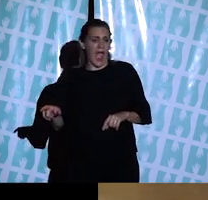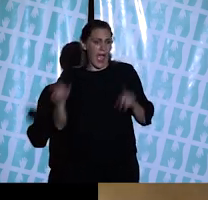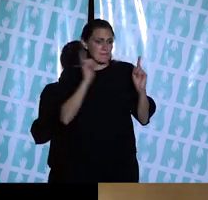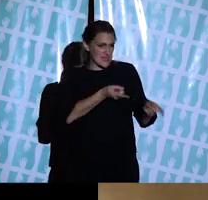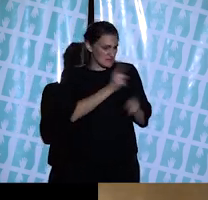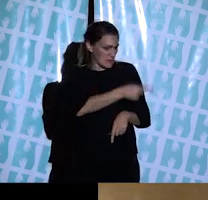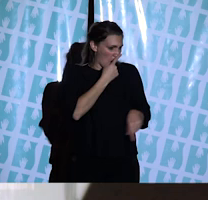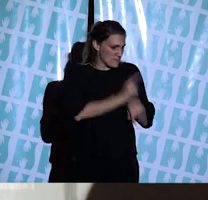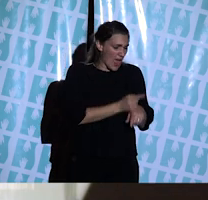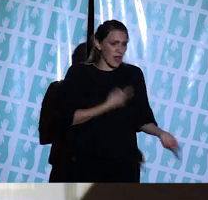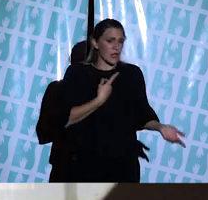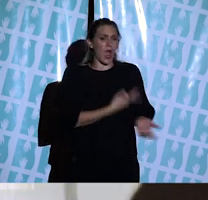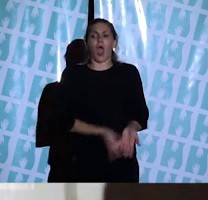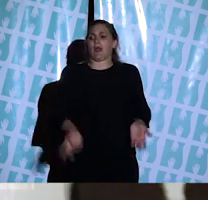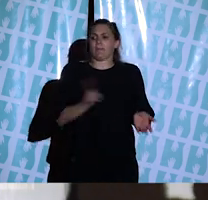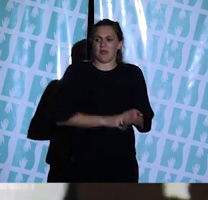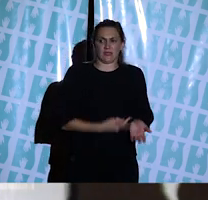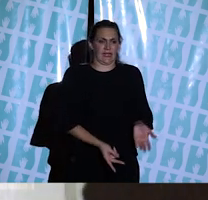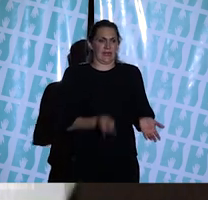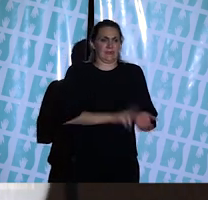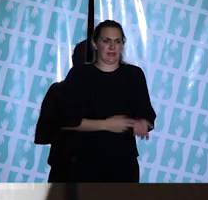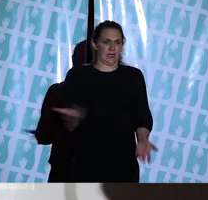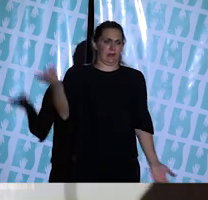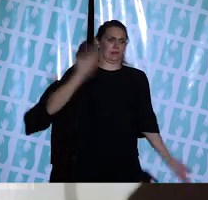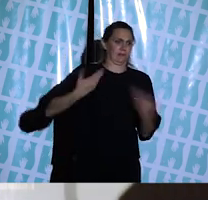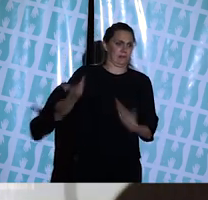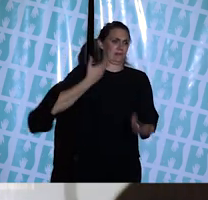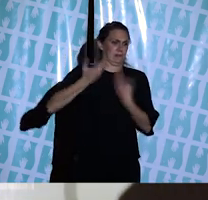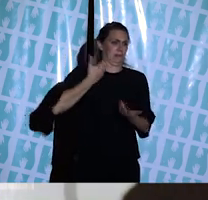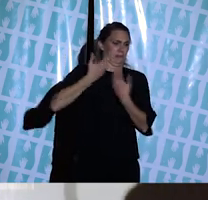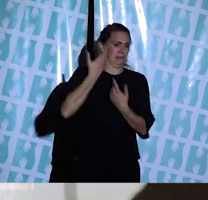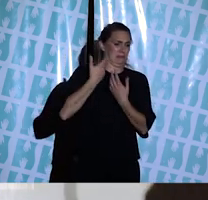después de esto repetidas veces, al otro día